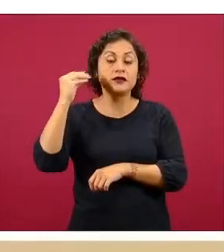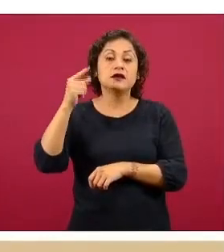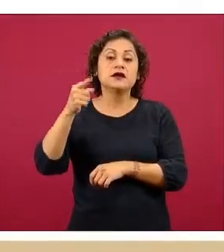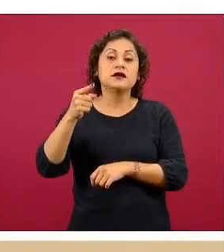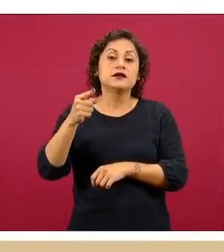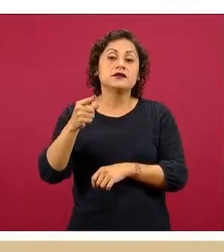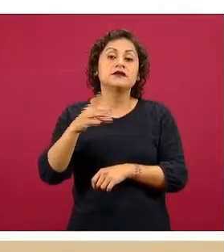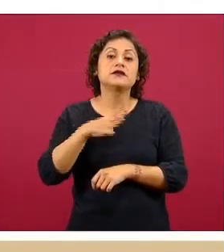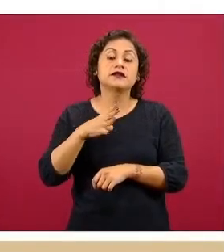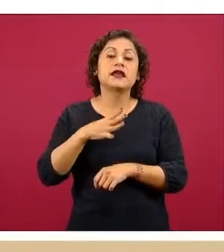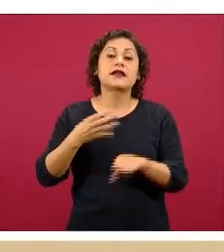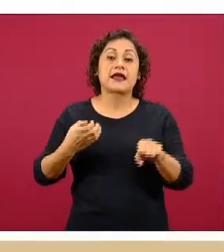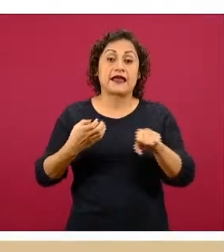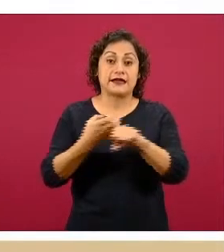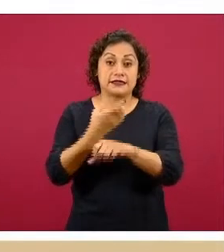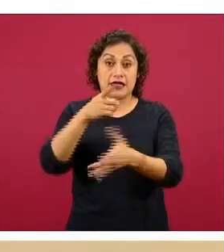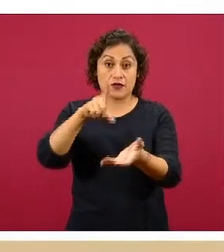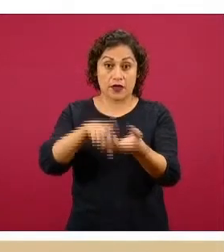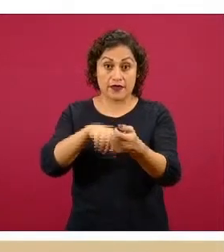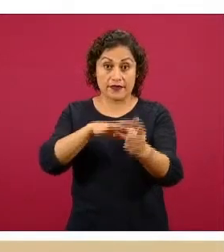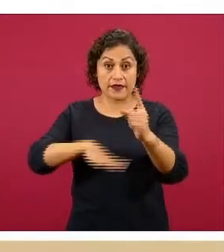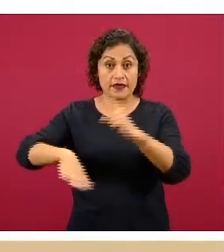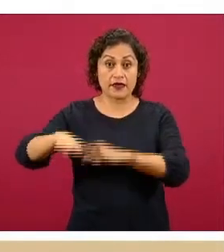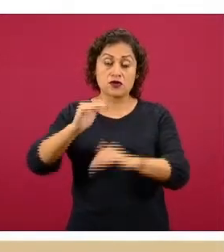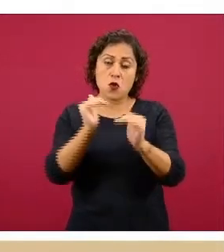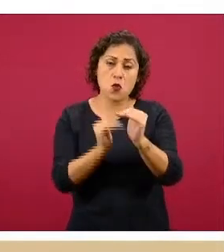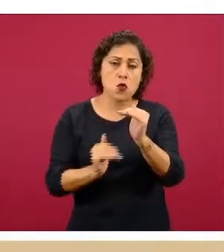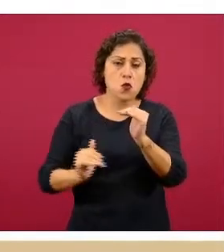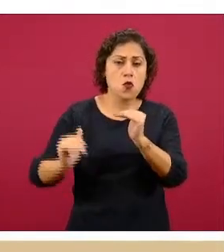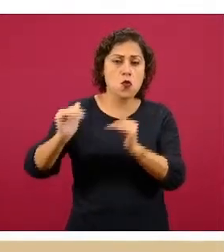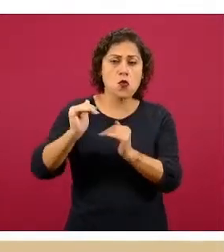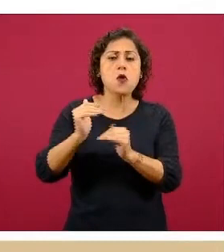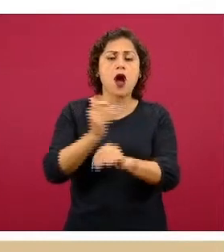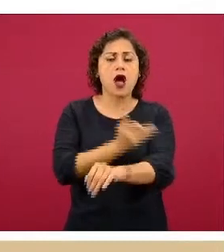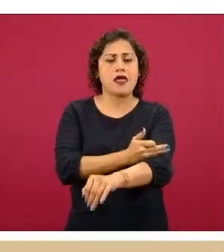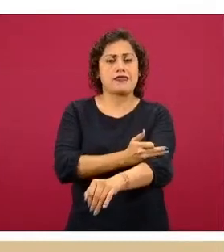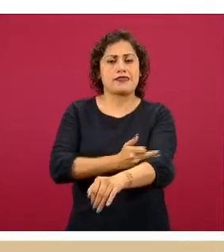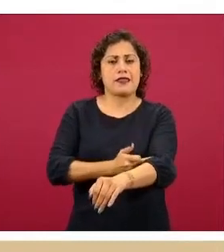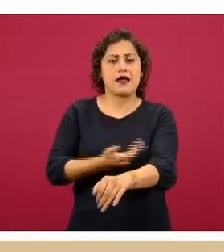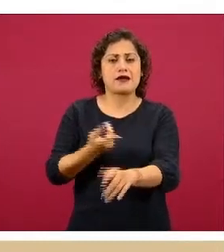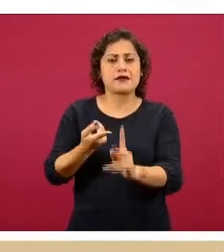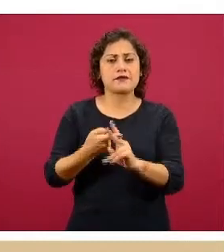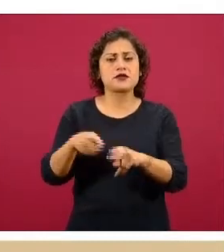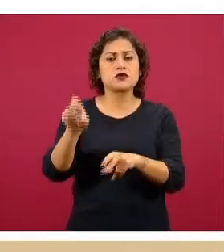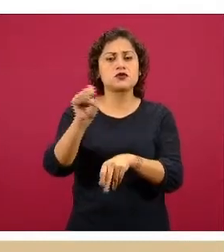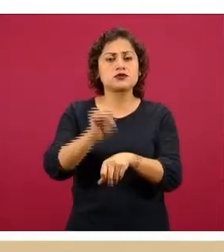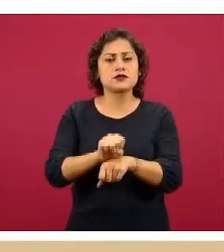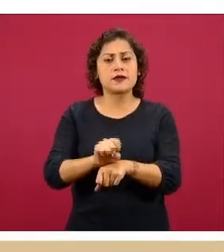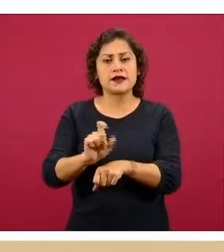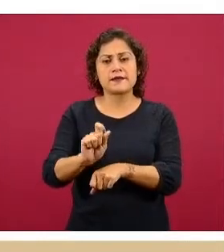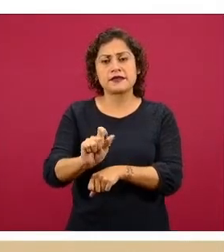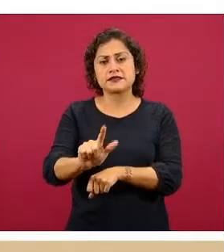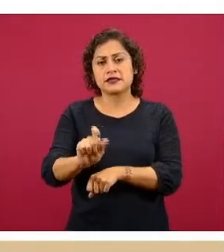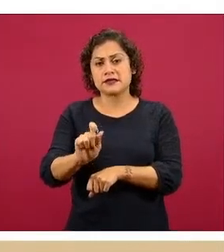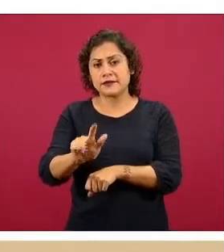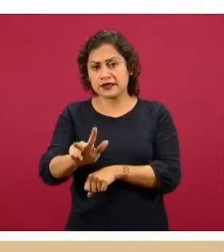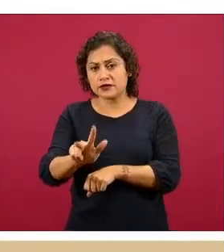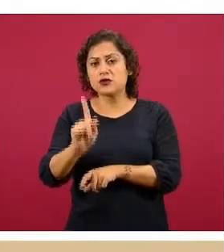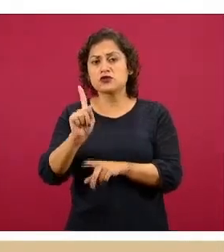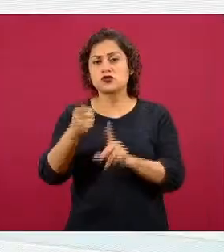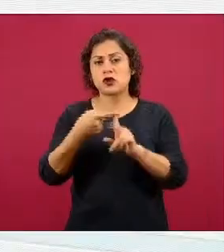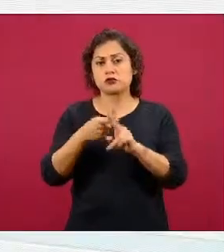de los estados donde presentaron un incremento ya tardío a partir de la semana 27-28, estuvo una